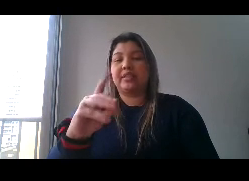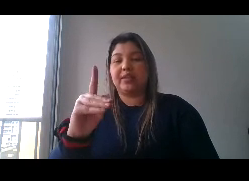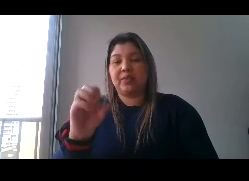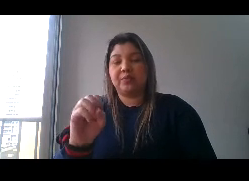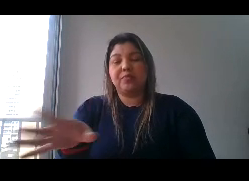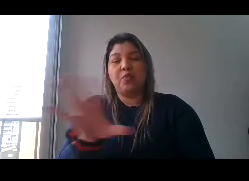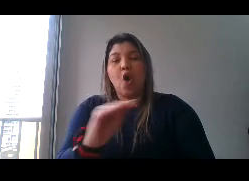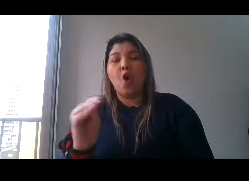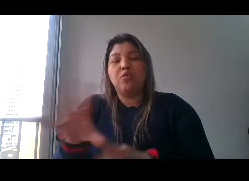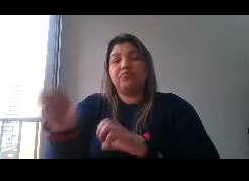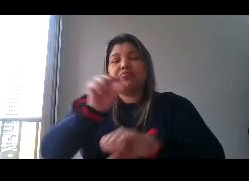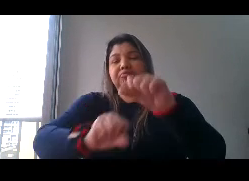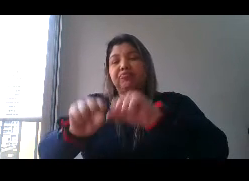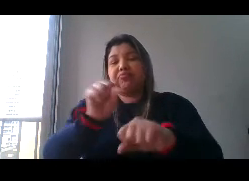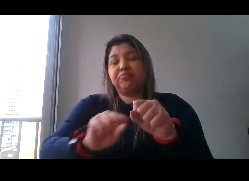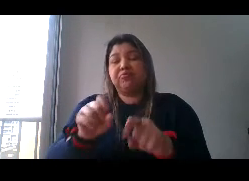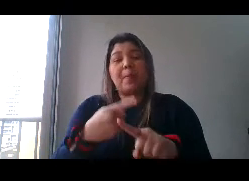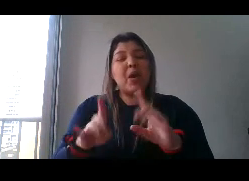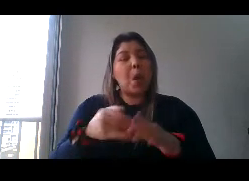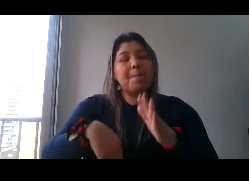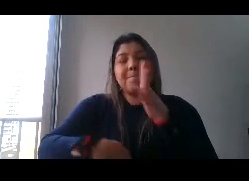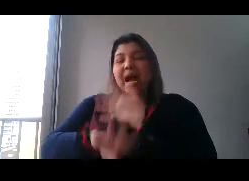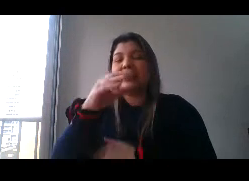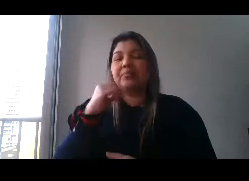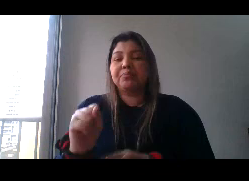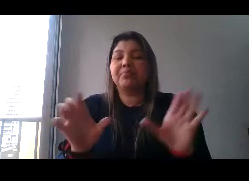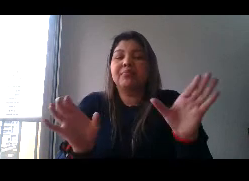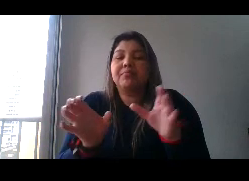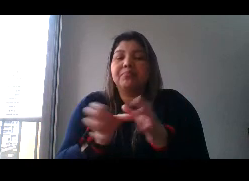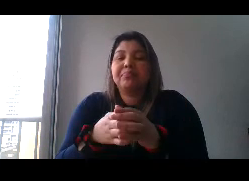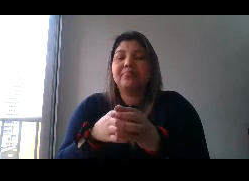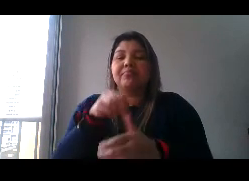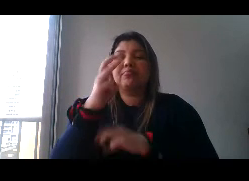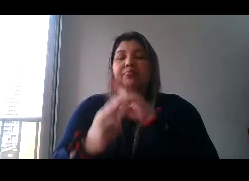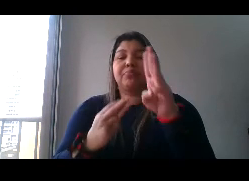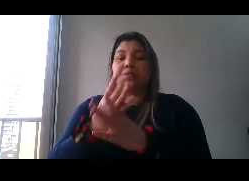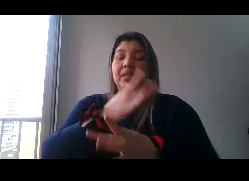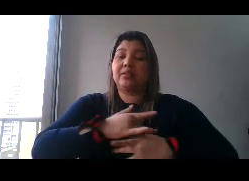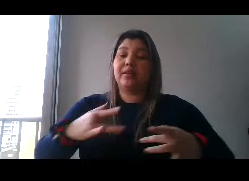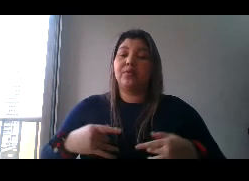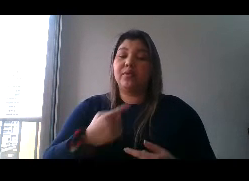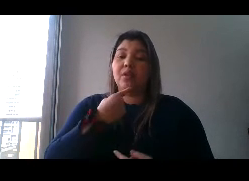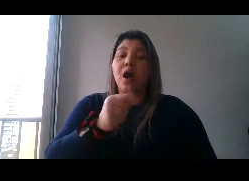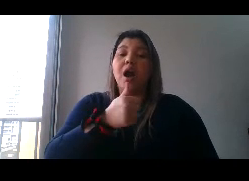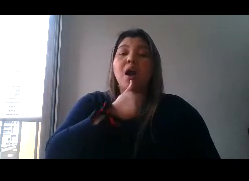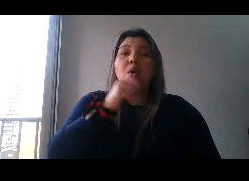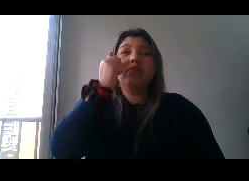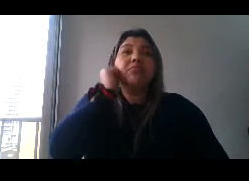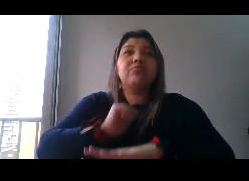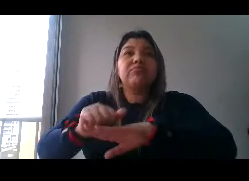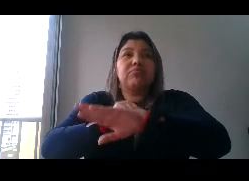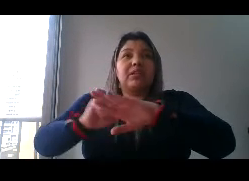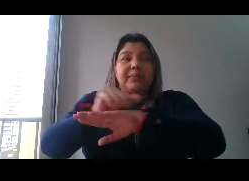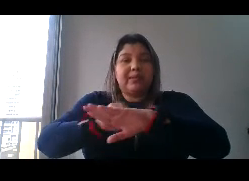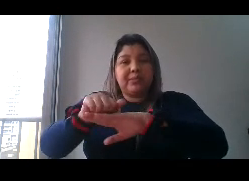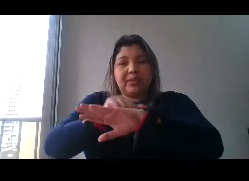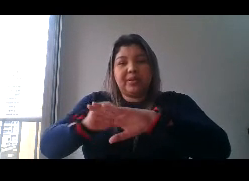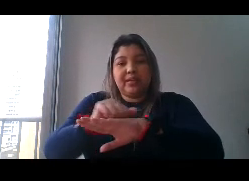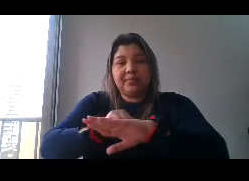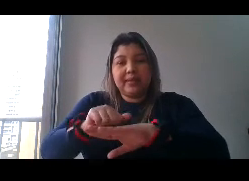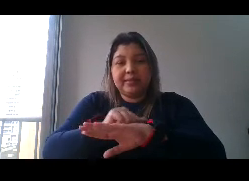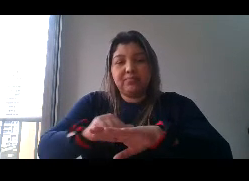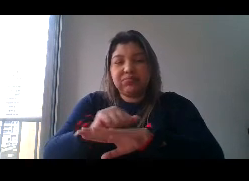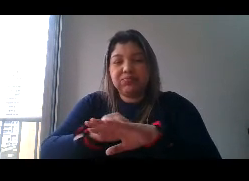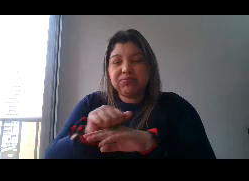ahí, tenemos a la mano agua y jabón e hipoclorito de sodio, y con eso podemos hacer limpieza y desinfección y el virus no se